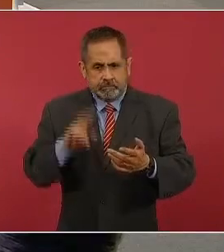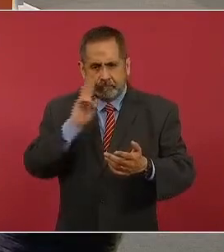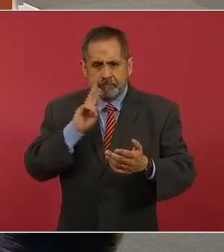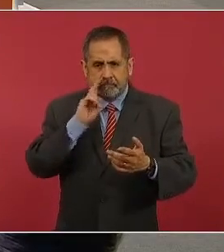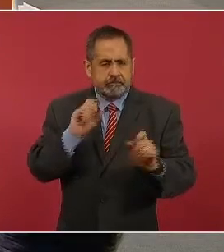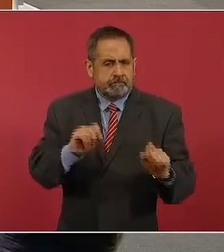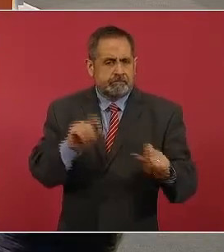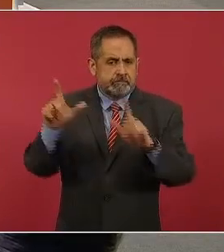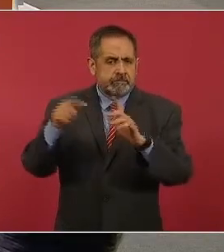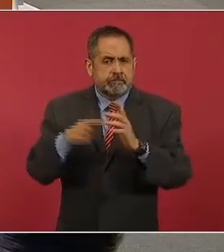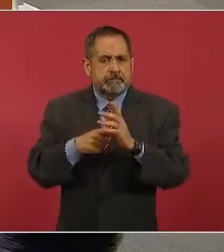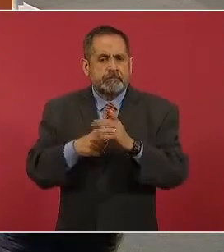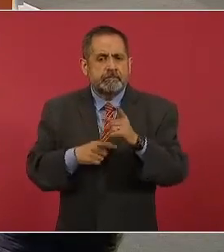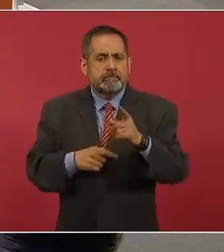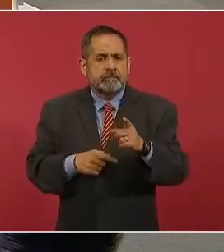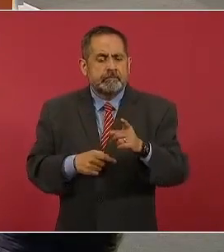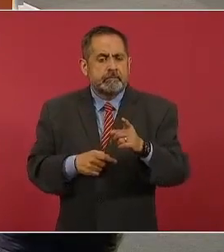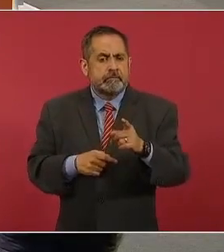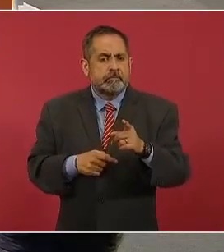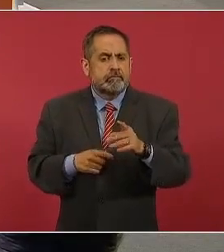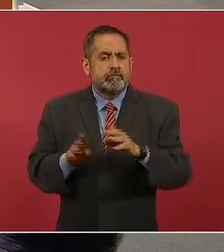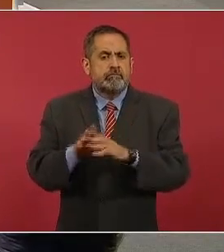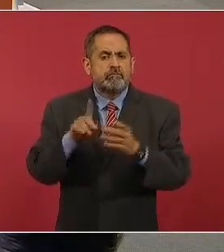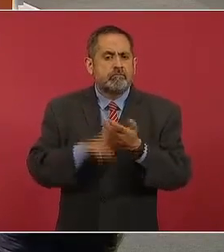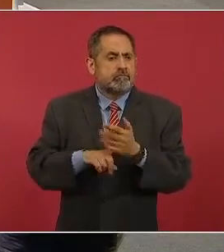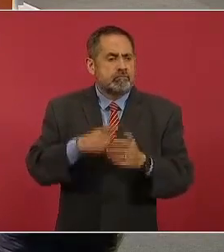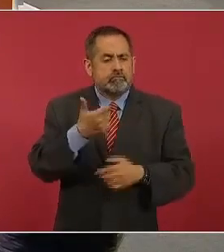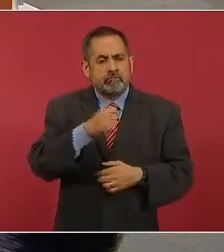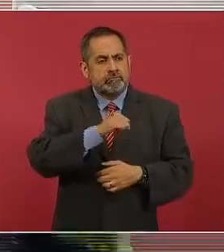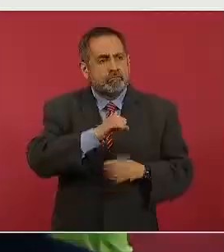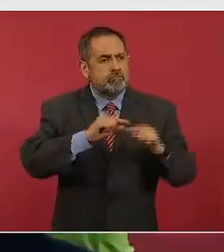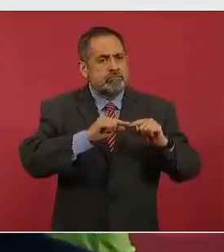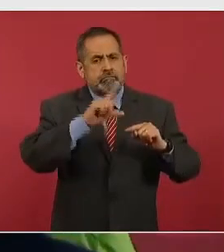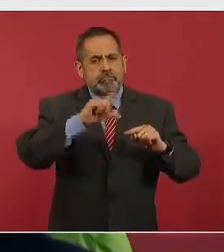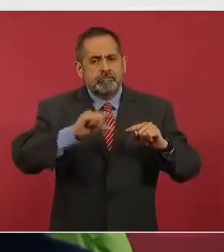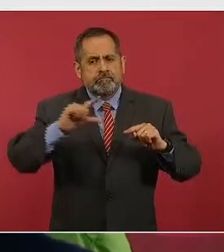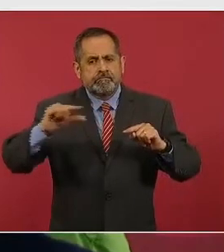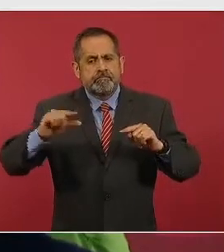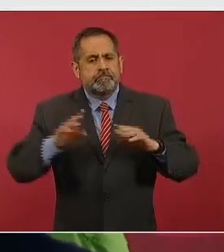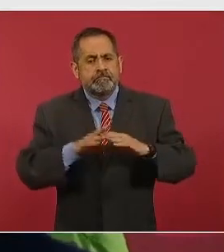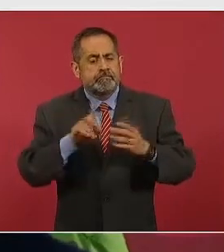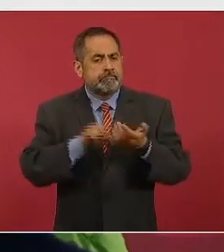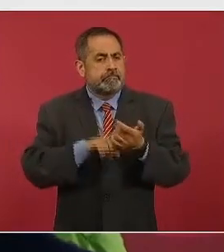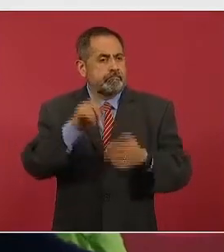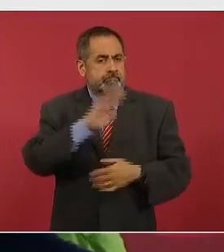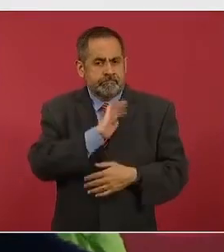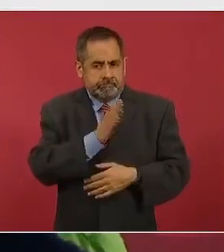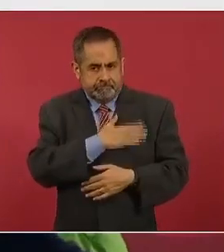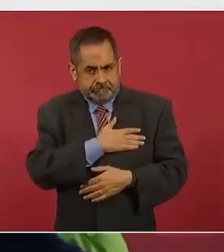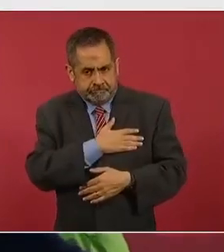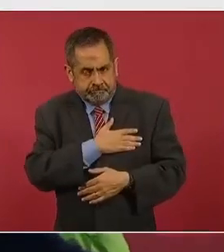actualizado, del comportamiento de la inflación. En España,